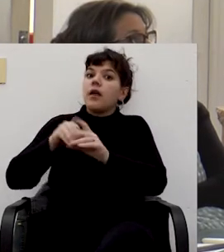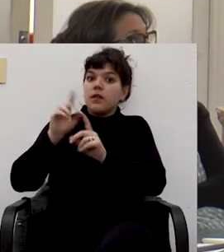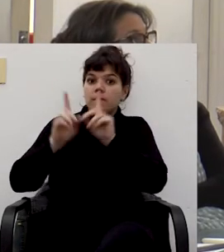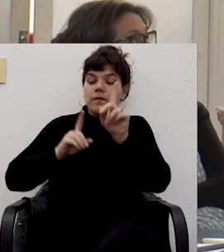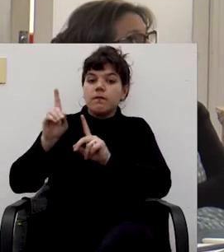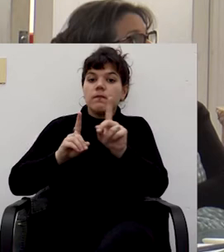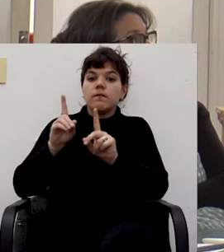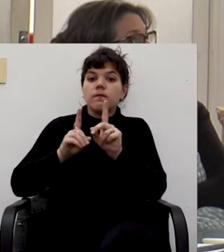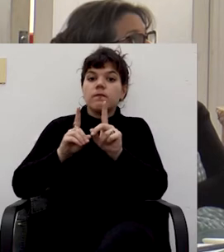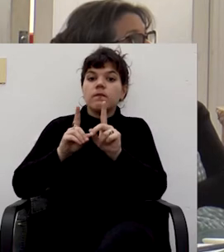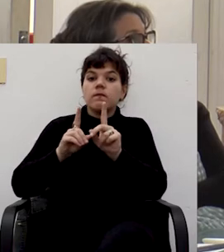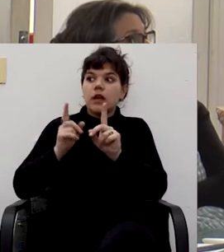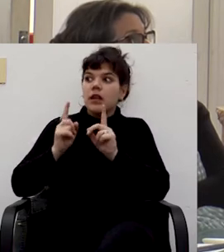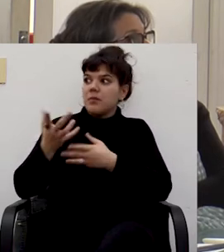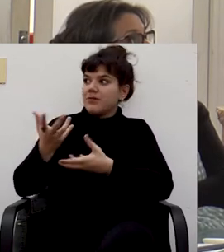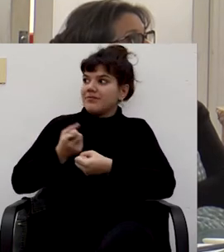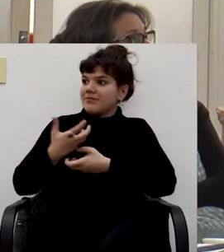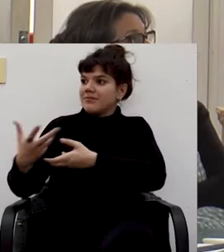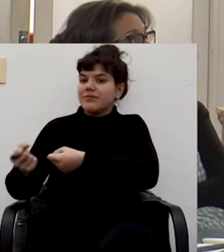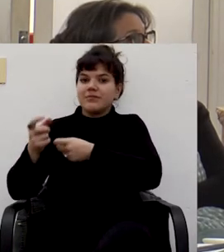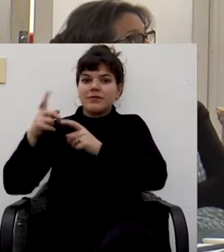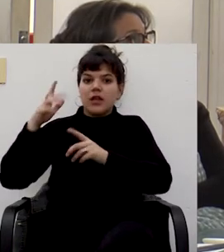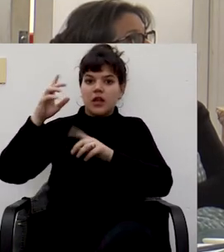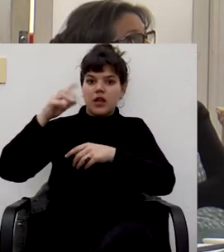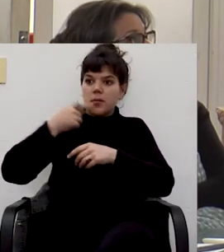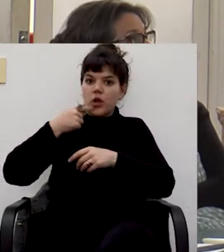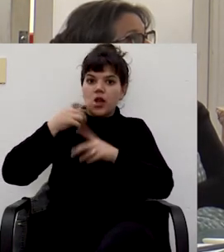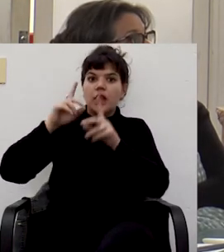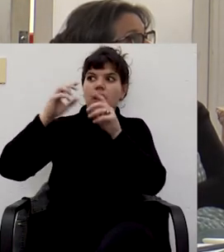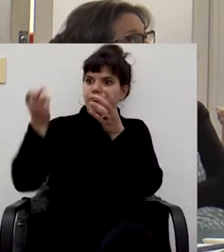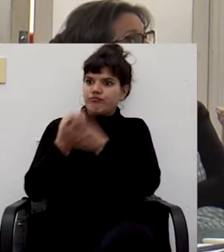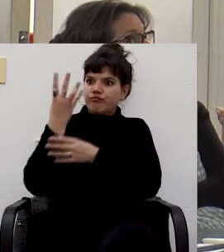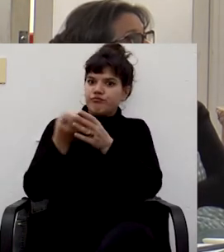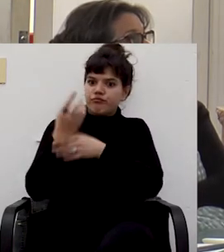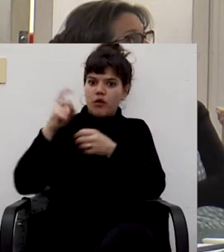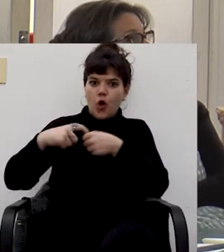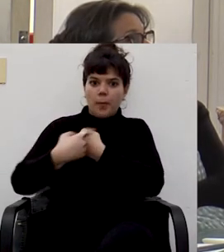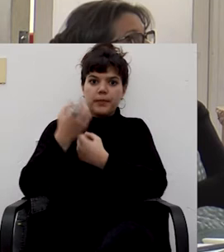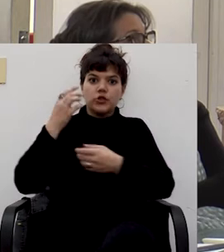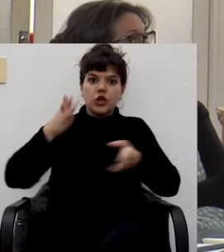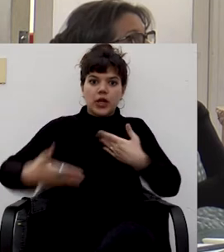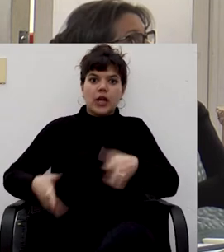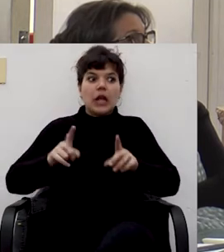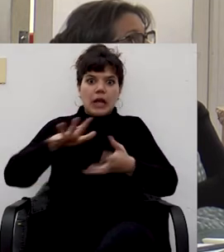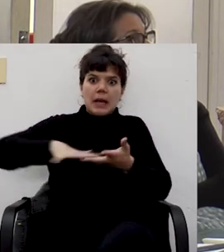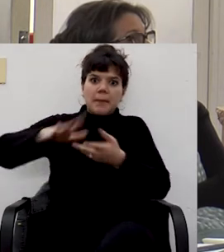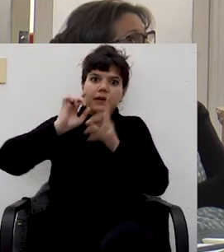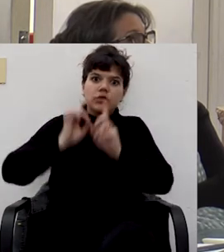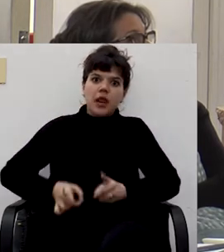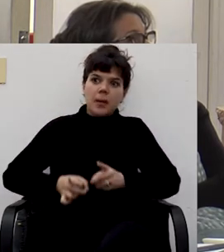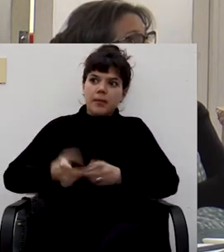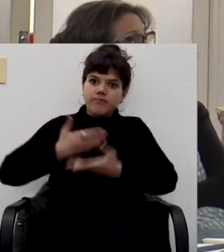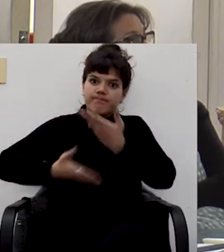como es cogobernada, los mecanismos que se generan, comités, comisiones de género, son espacios también cogobernados,